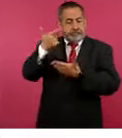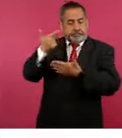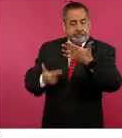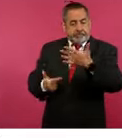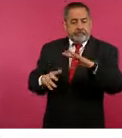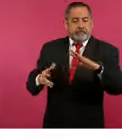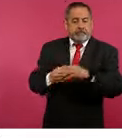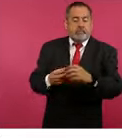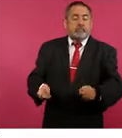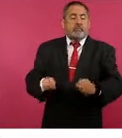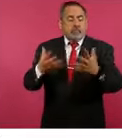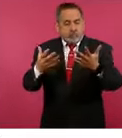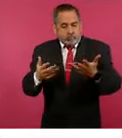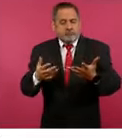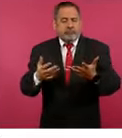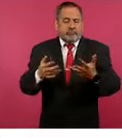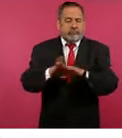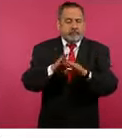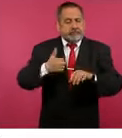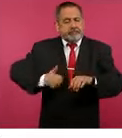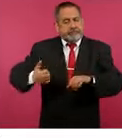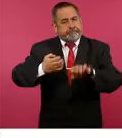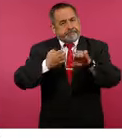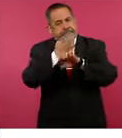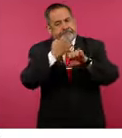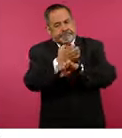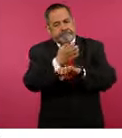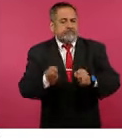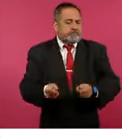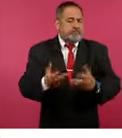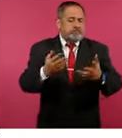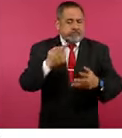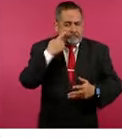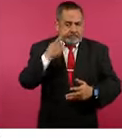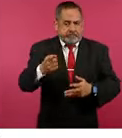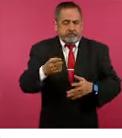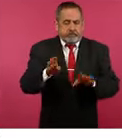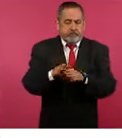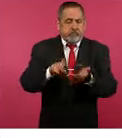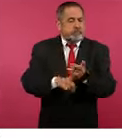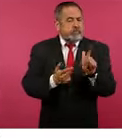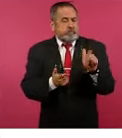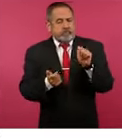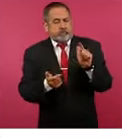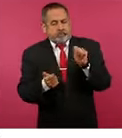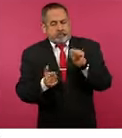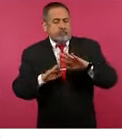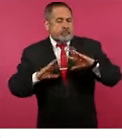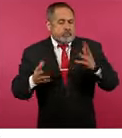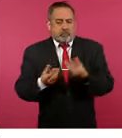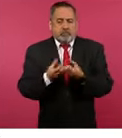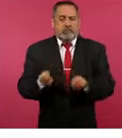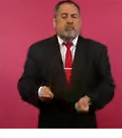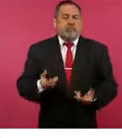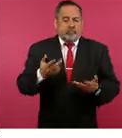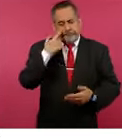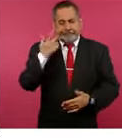módulos, las regularizaciones por estado y también los recursos obtenidos por cada